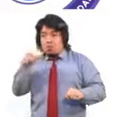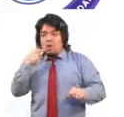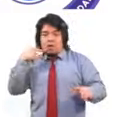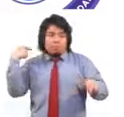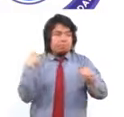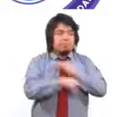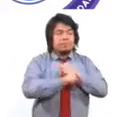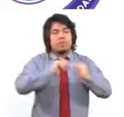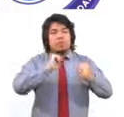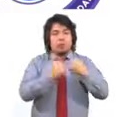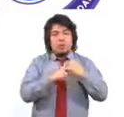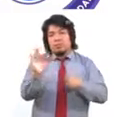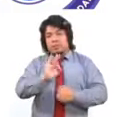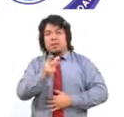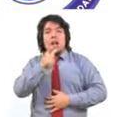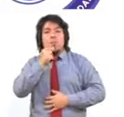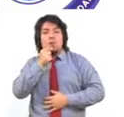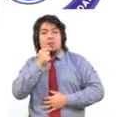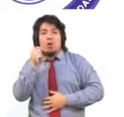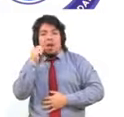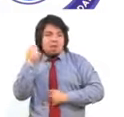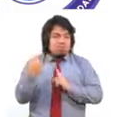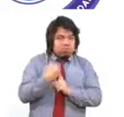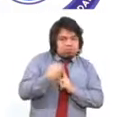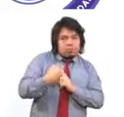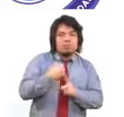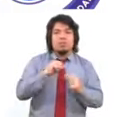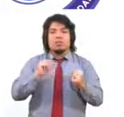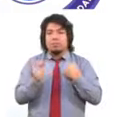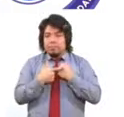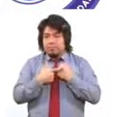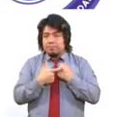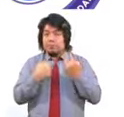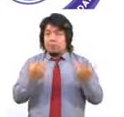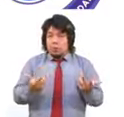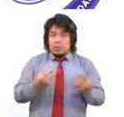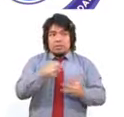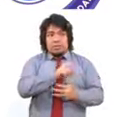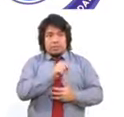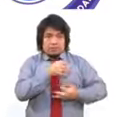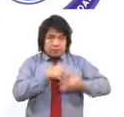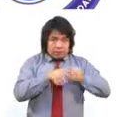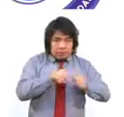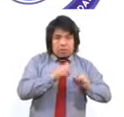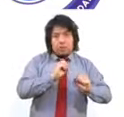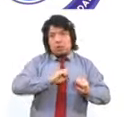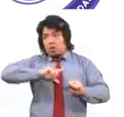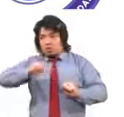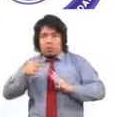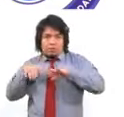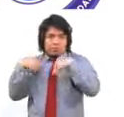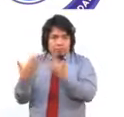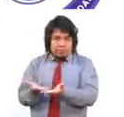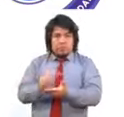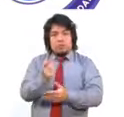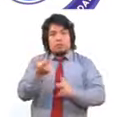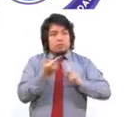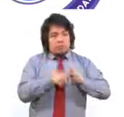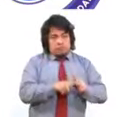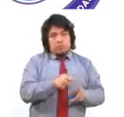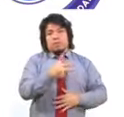presentan cuando personal policial ejerce violencia contra ellas, estando o no en funciones. Desde su creación se han